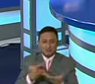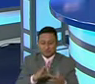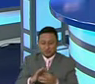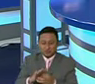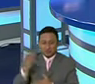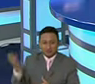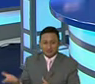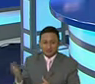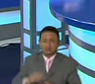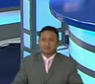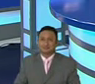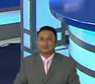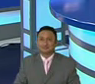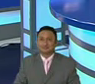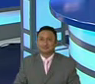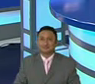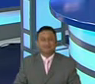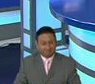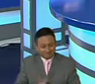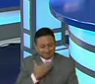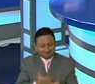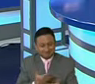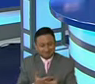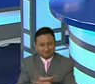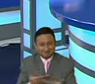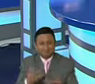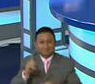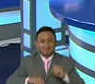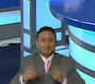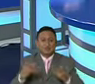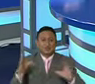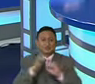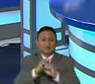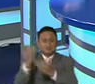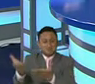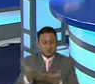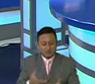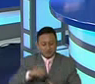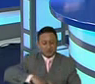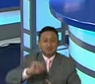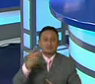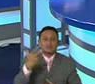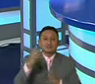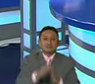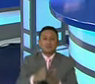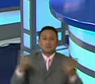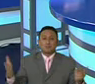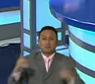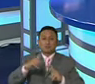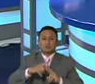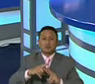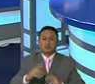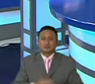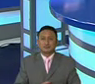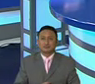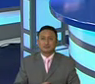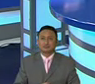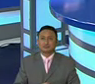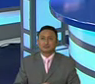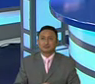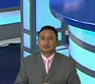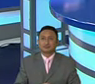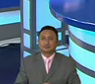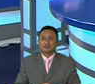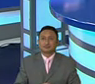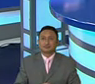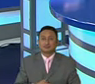destacado periodista. Gracias, María Fernanda. Amigos televidentes, muy buenas noches. Bienvenidos a esta tercera emisión de su informativo El Comercio